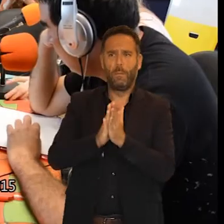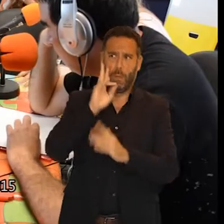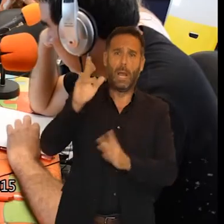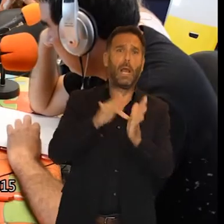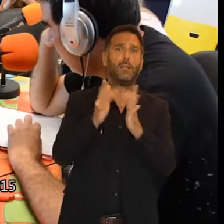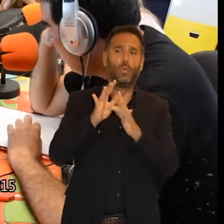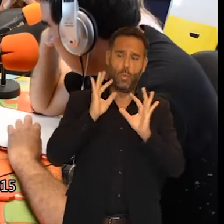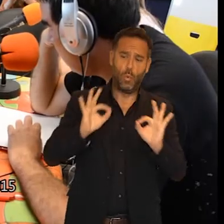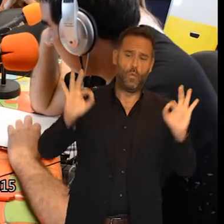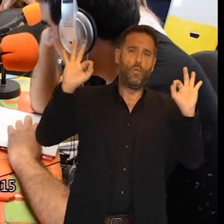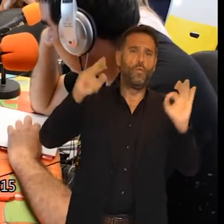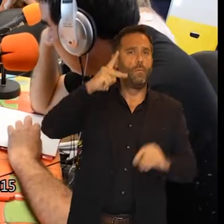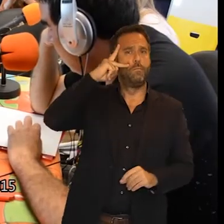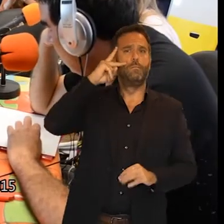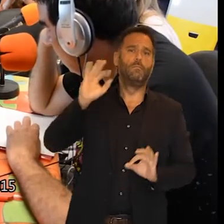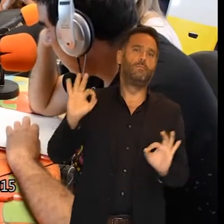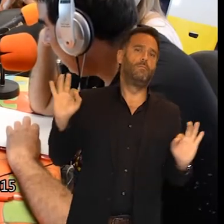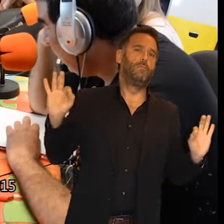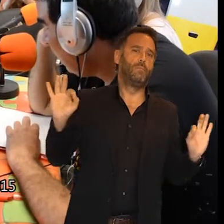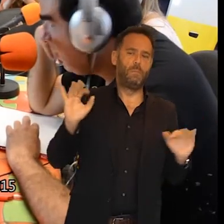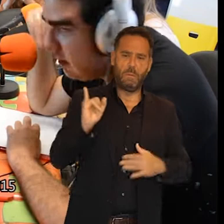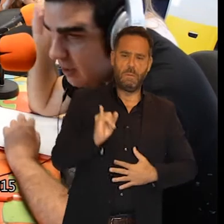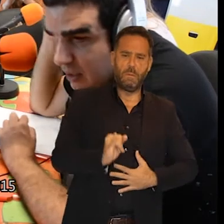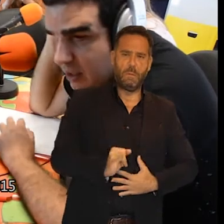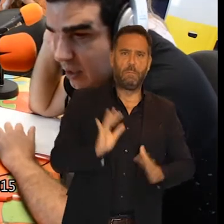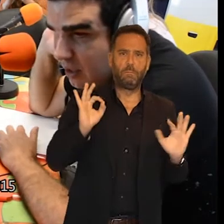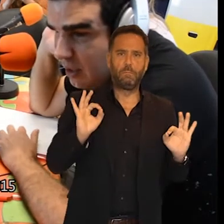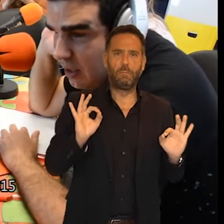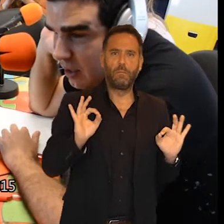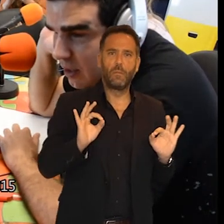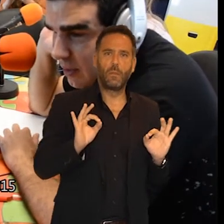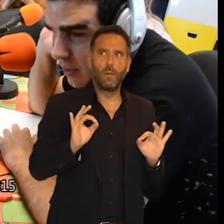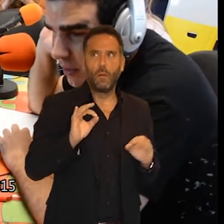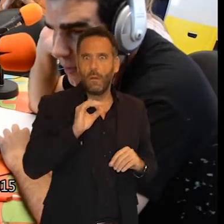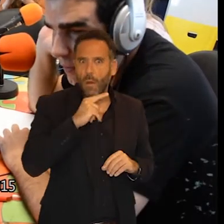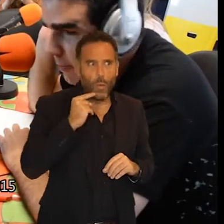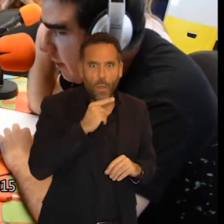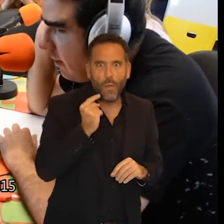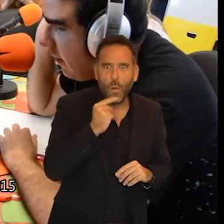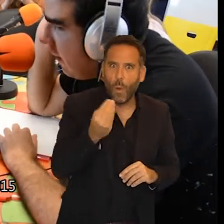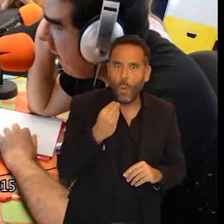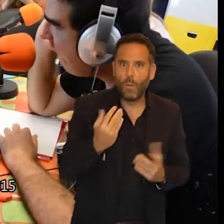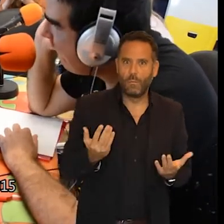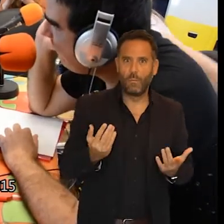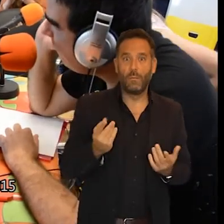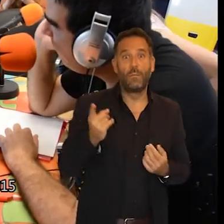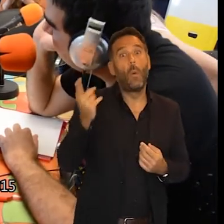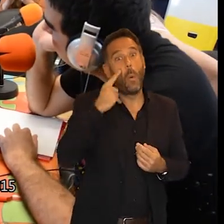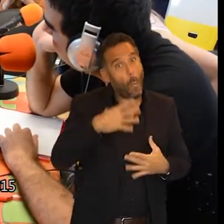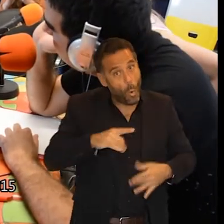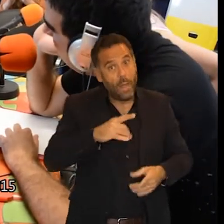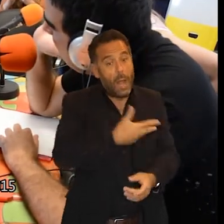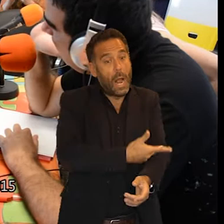Jesús, que vamos. El espíritu de la golosina, como yo digo. ¿A lo mejor tiene colesterol?